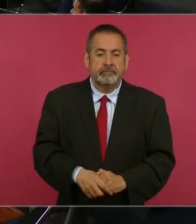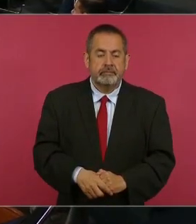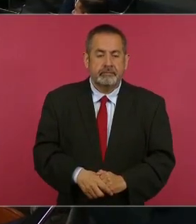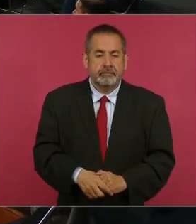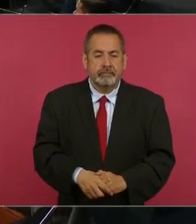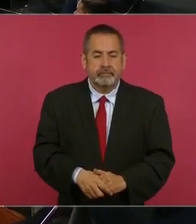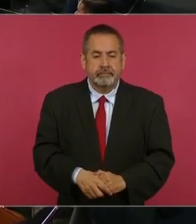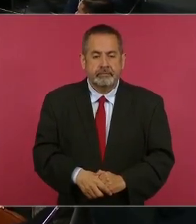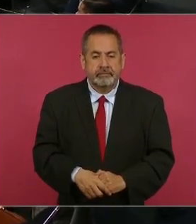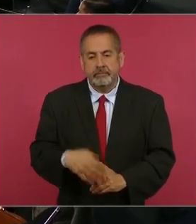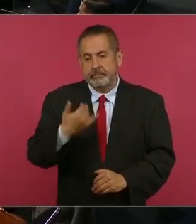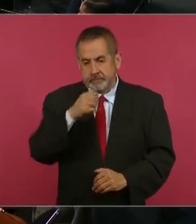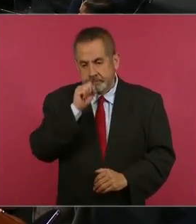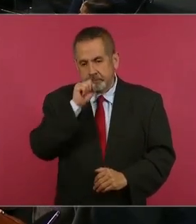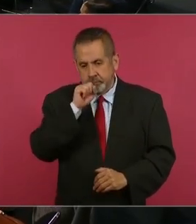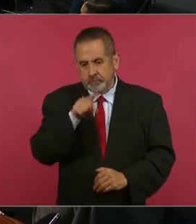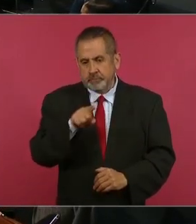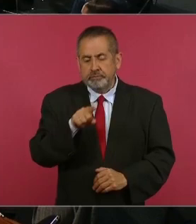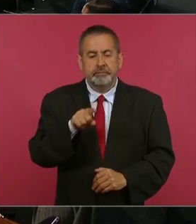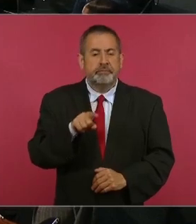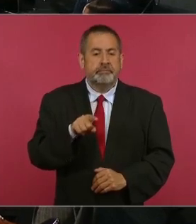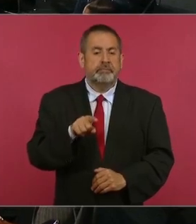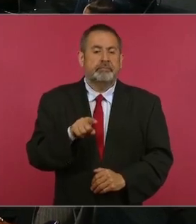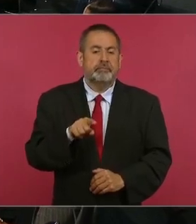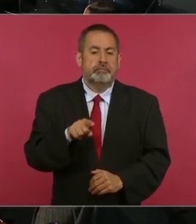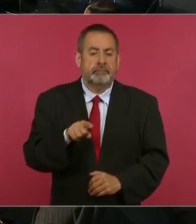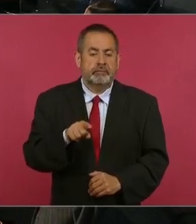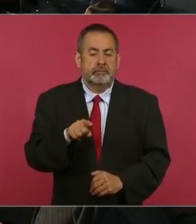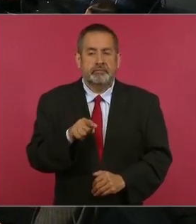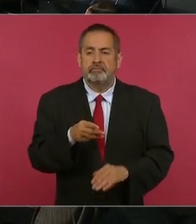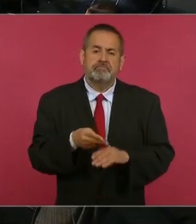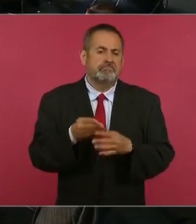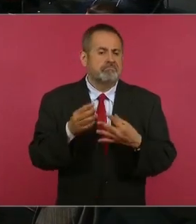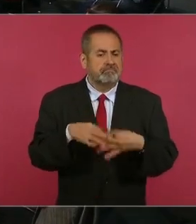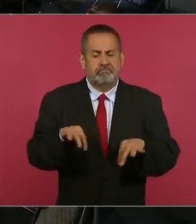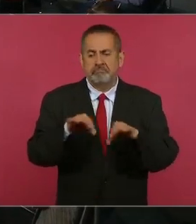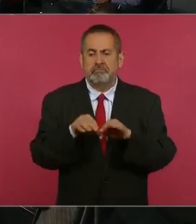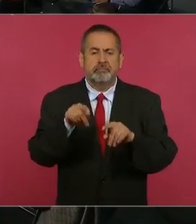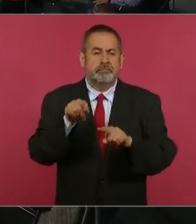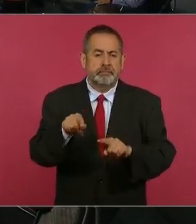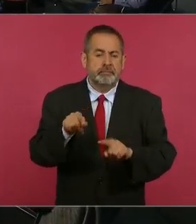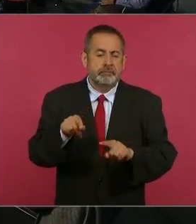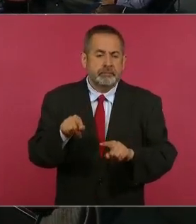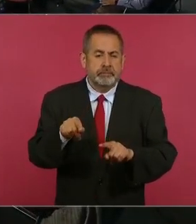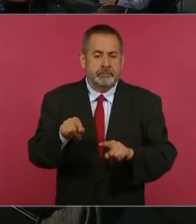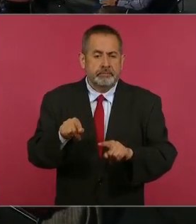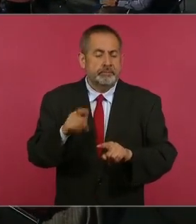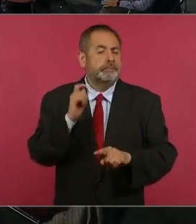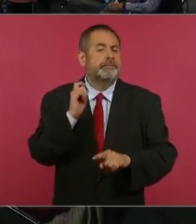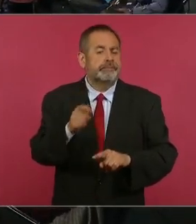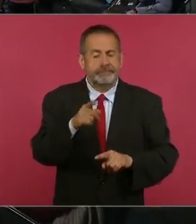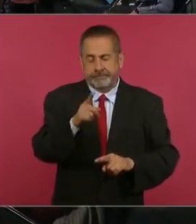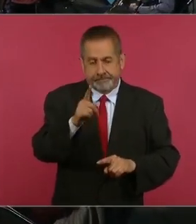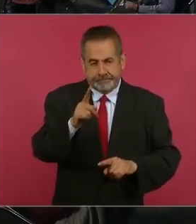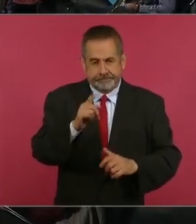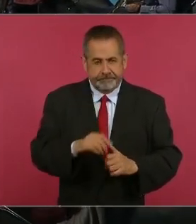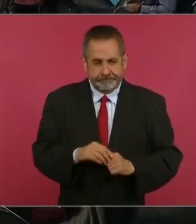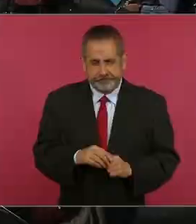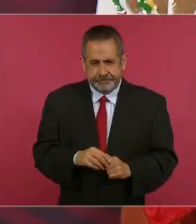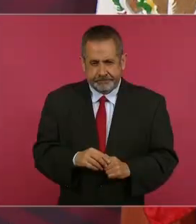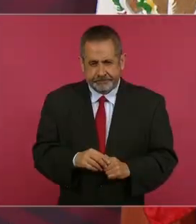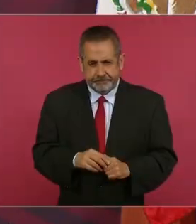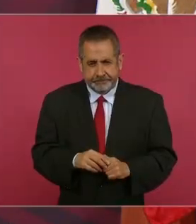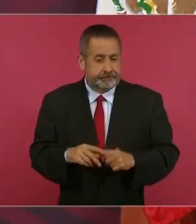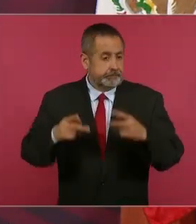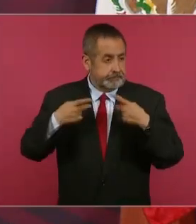Y también es muy importante el que tanto